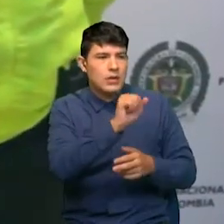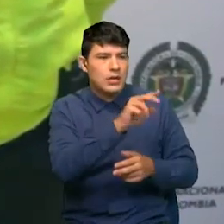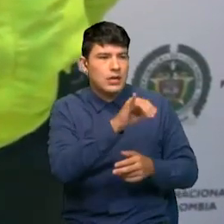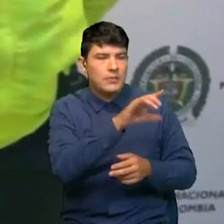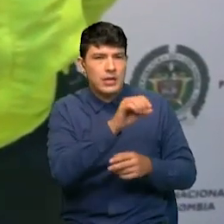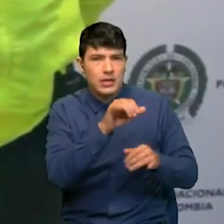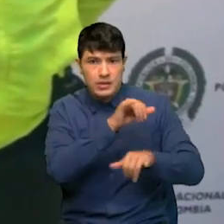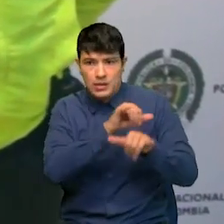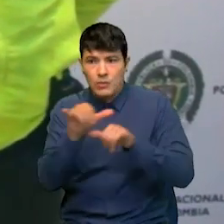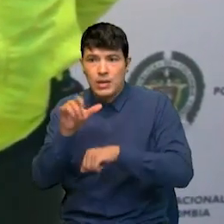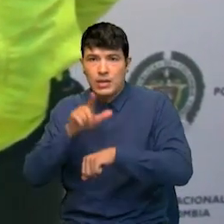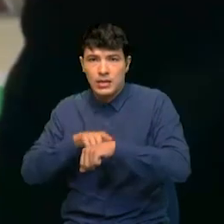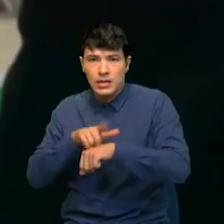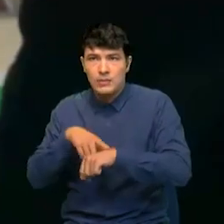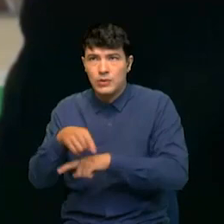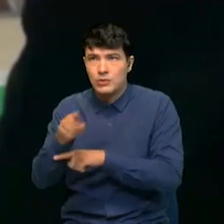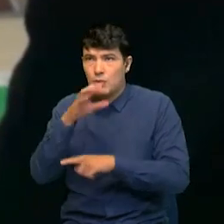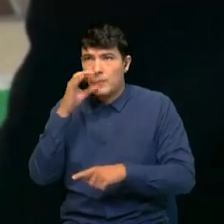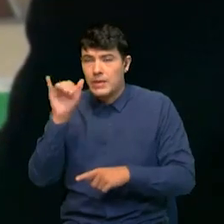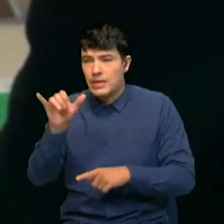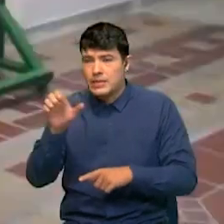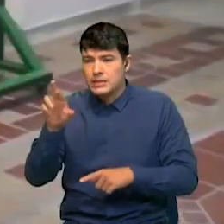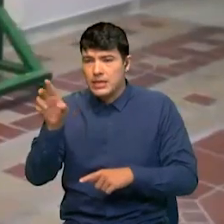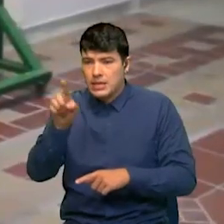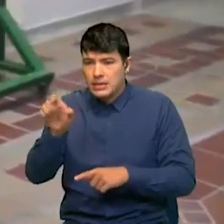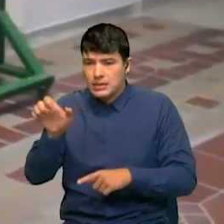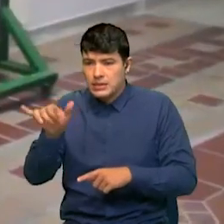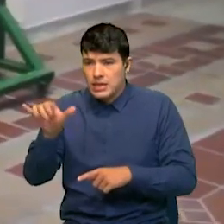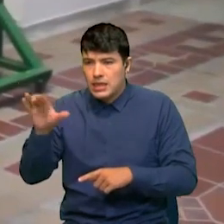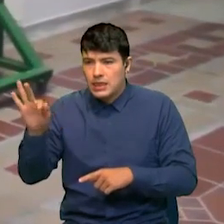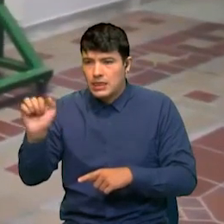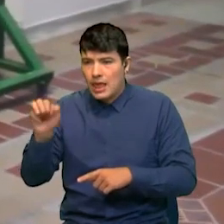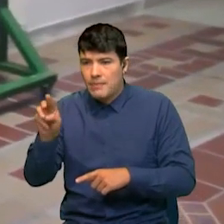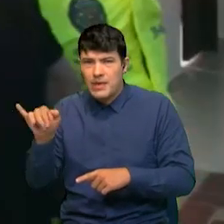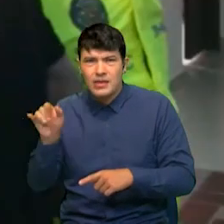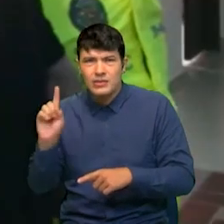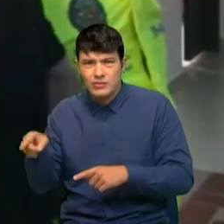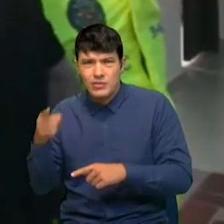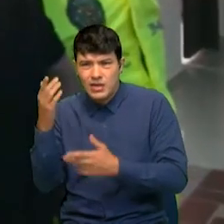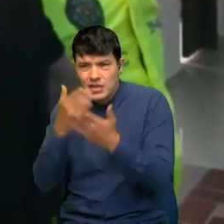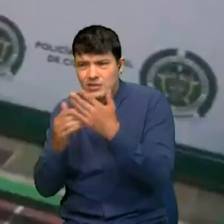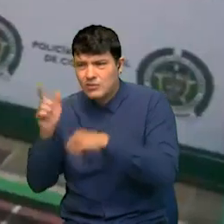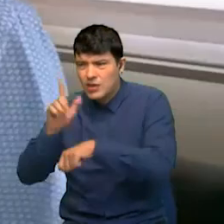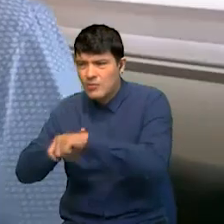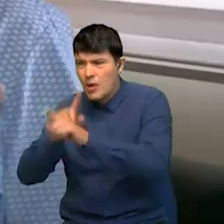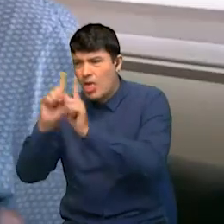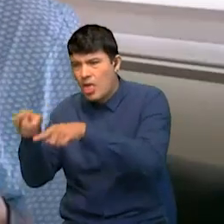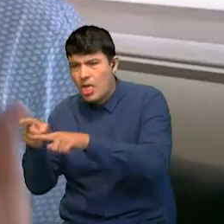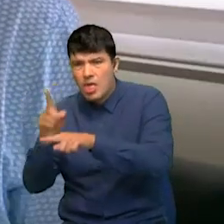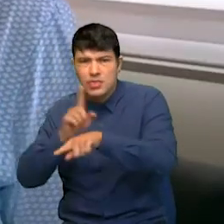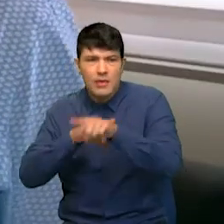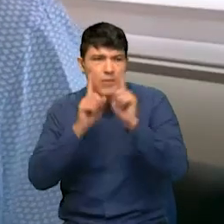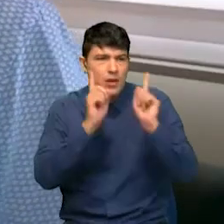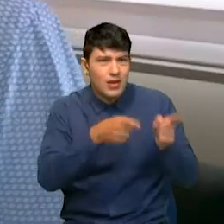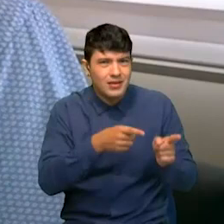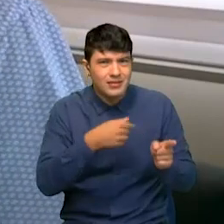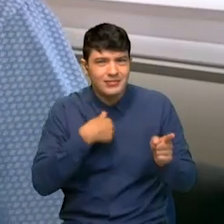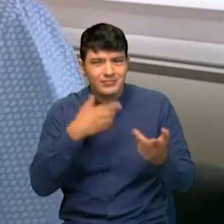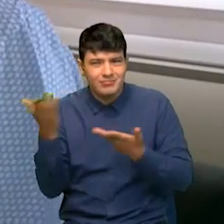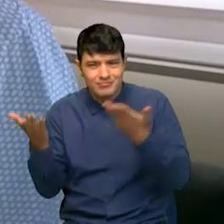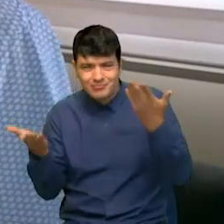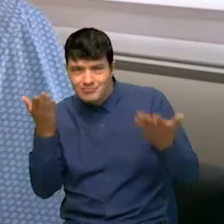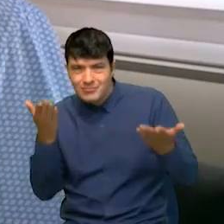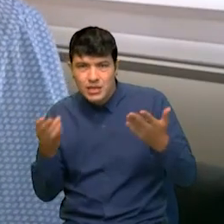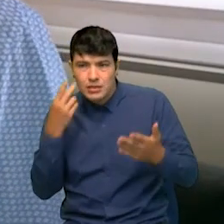con jets aythami lo que analiza era que estaba un tiempo con un tiempo con otro lo que yo tenía entendido ella